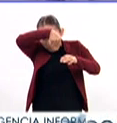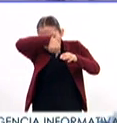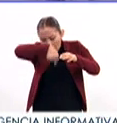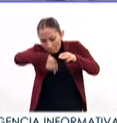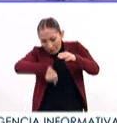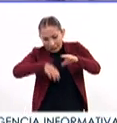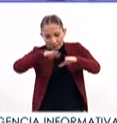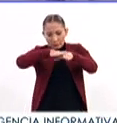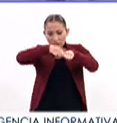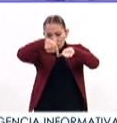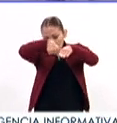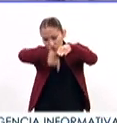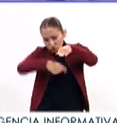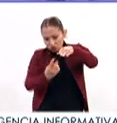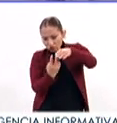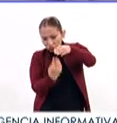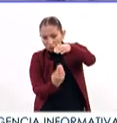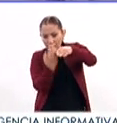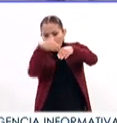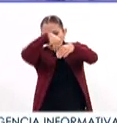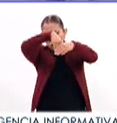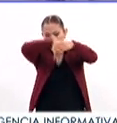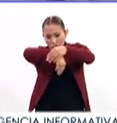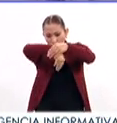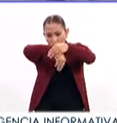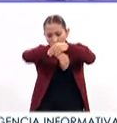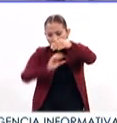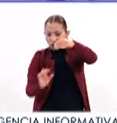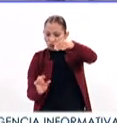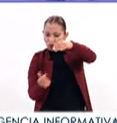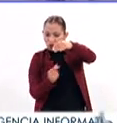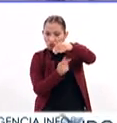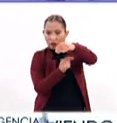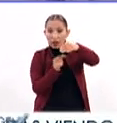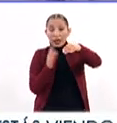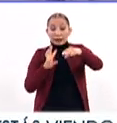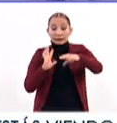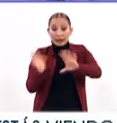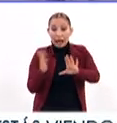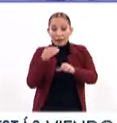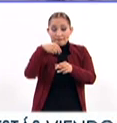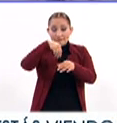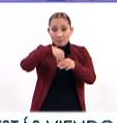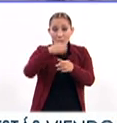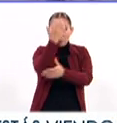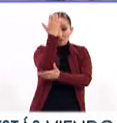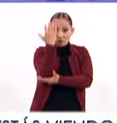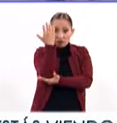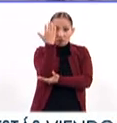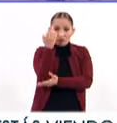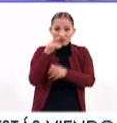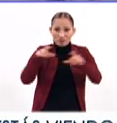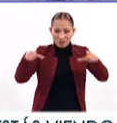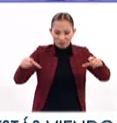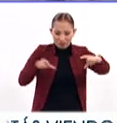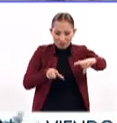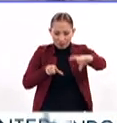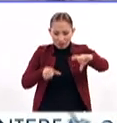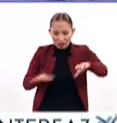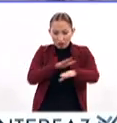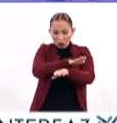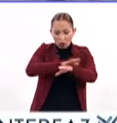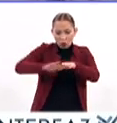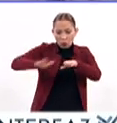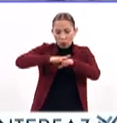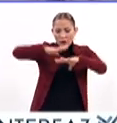del nivel de piso. Claro. Para que no sobresalgan los pernos y todo. Una vez que se acaba de montar, todo ese hexágono que queda ahí se cubre